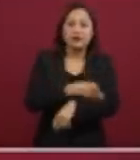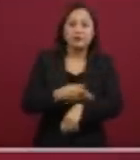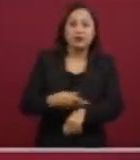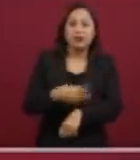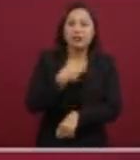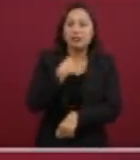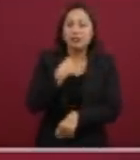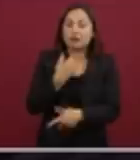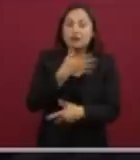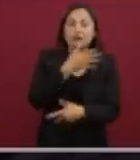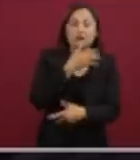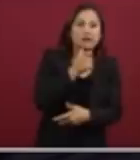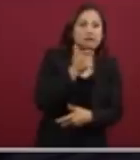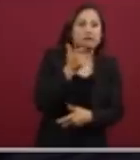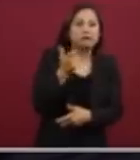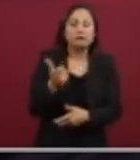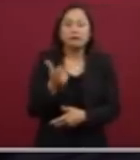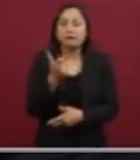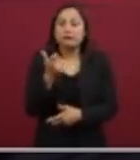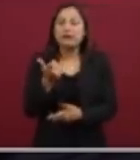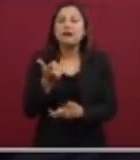para nivel básico,